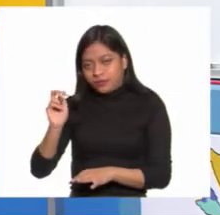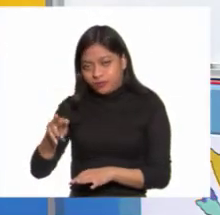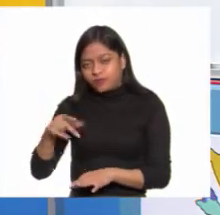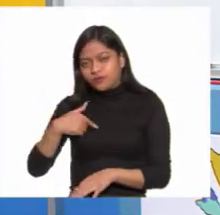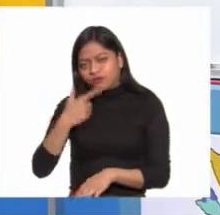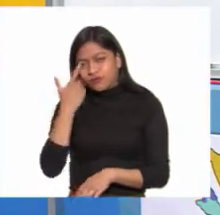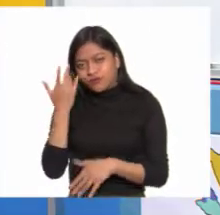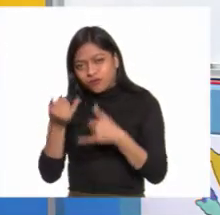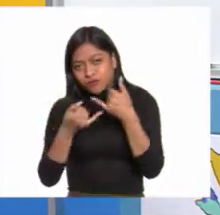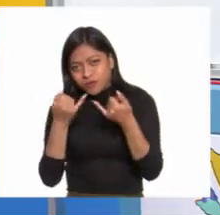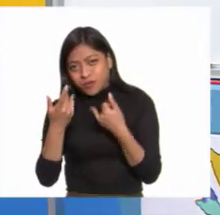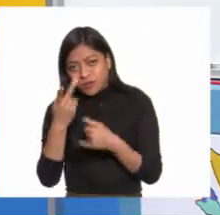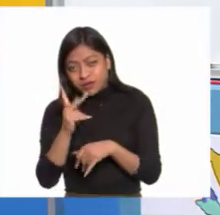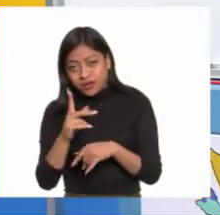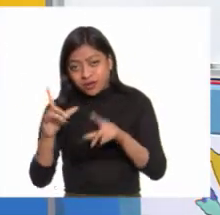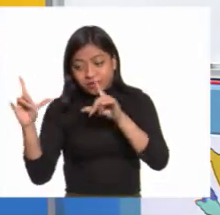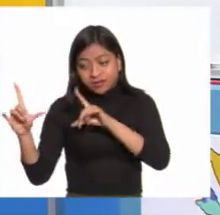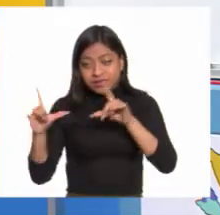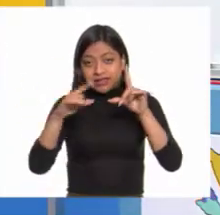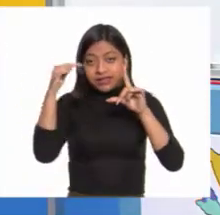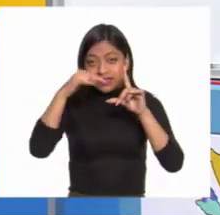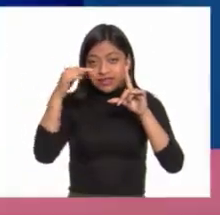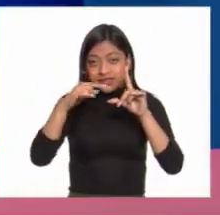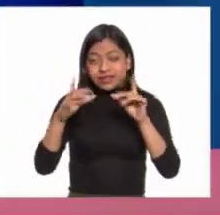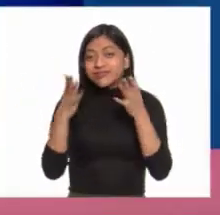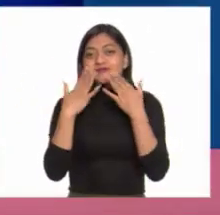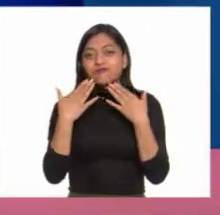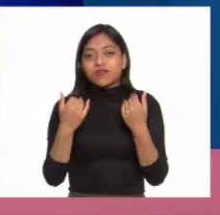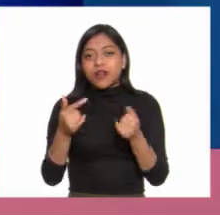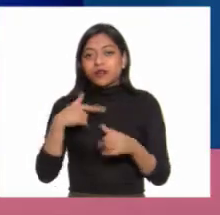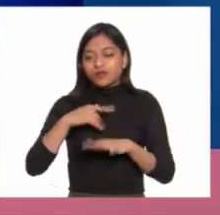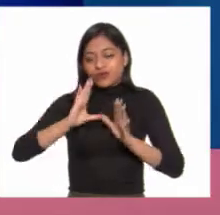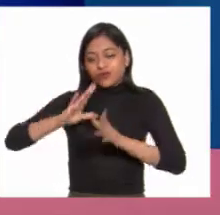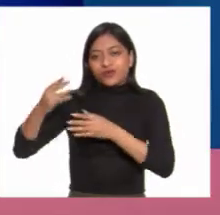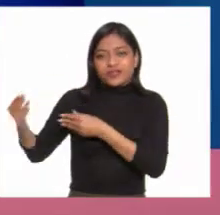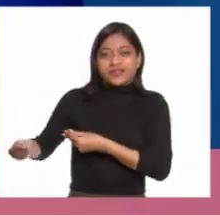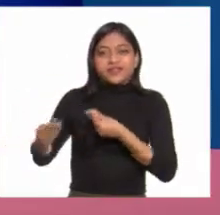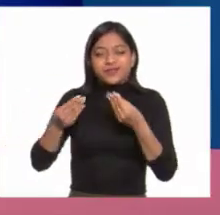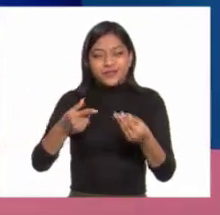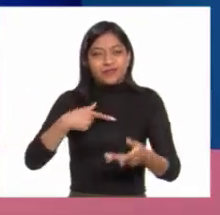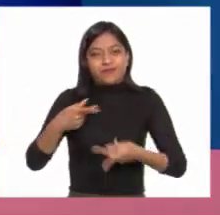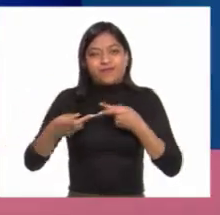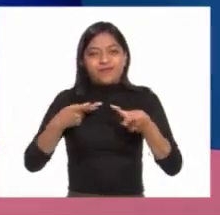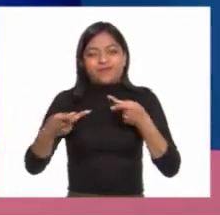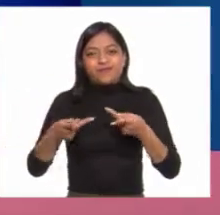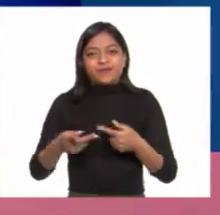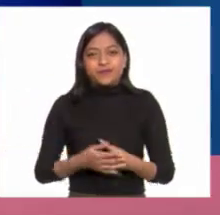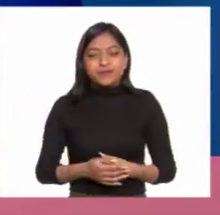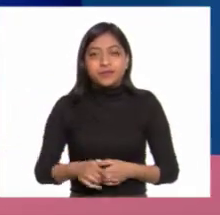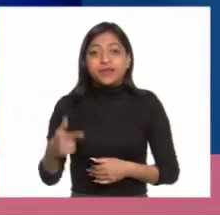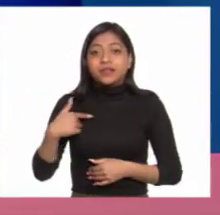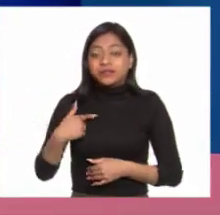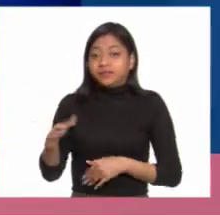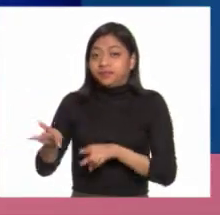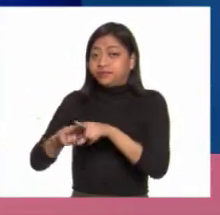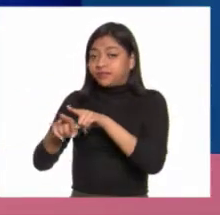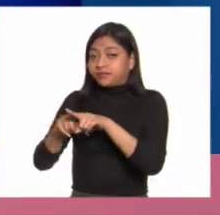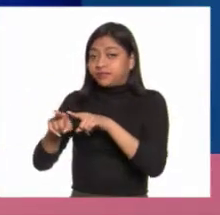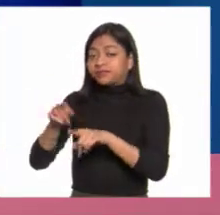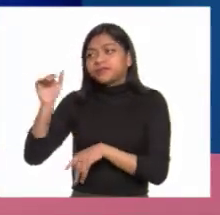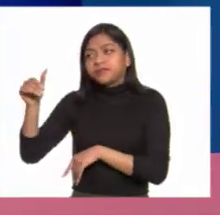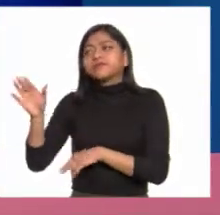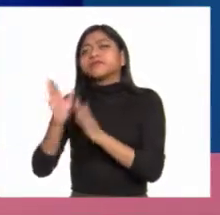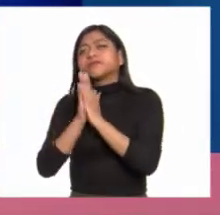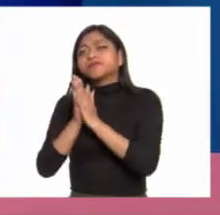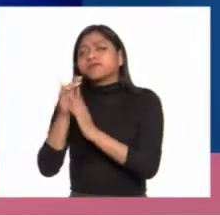pero no tenemos las tarjetas. ¡Ah! ¡Yo vengo preparadísimo! Le pedí a mi hermano que me dejara